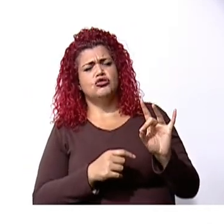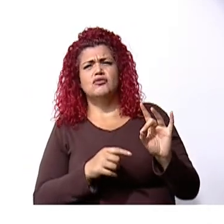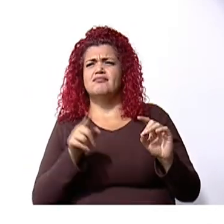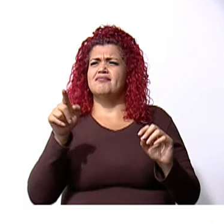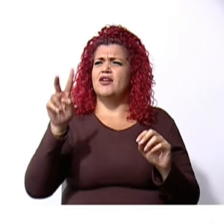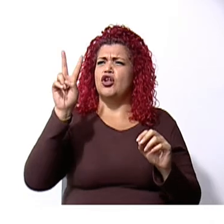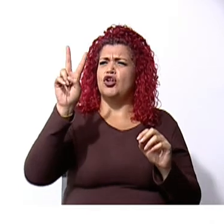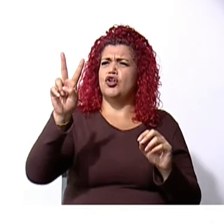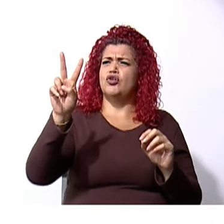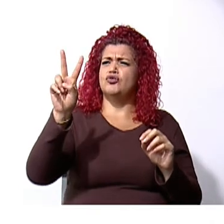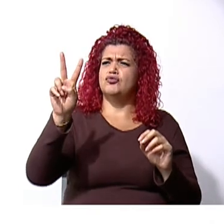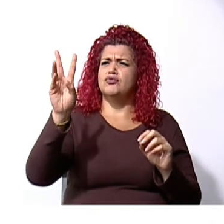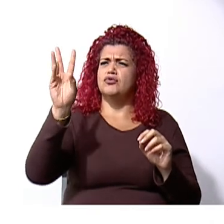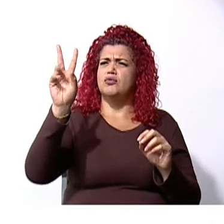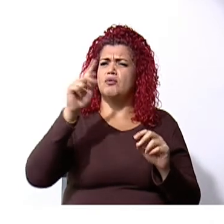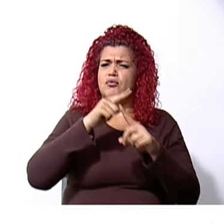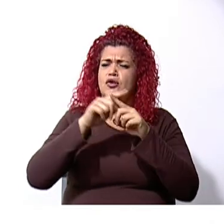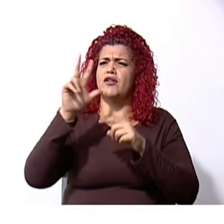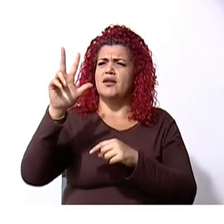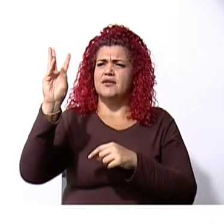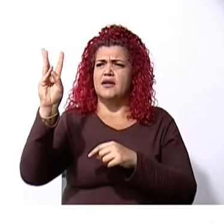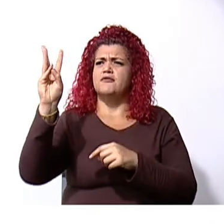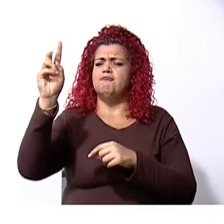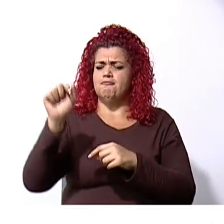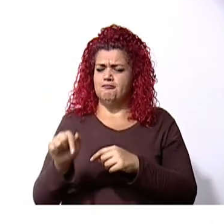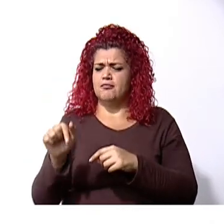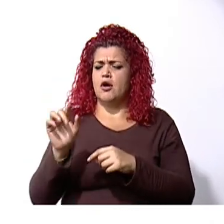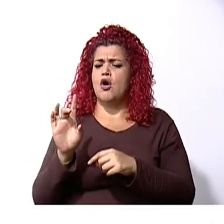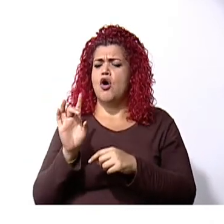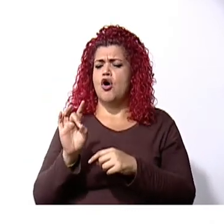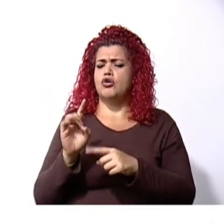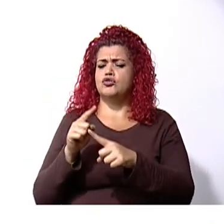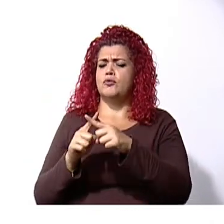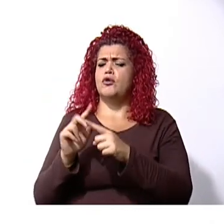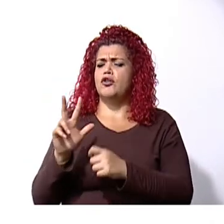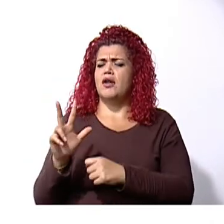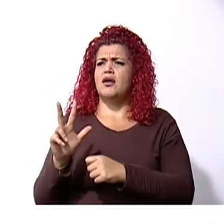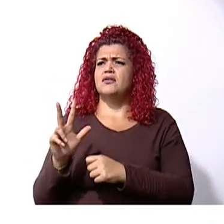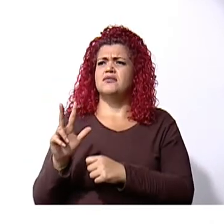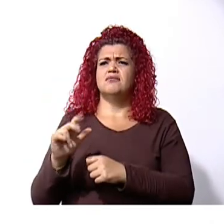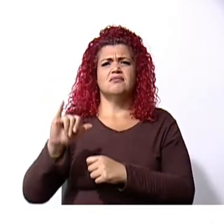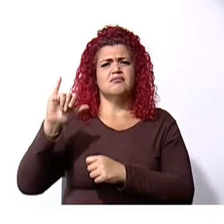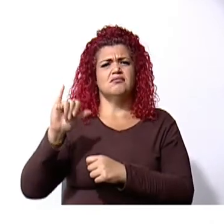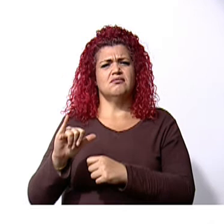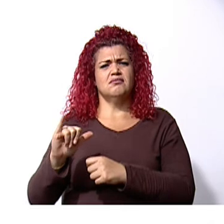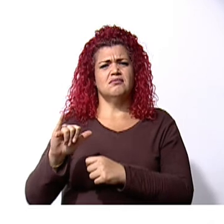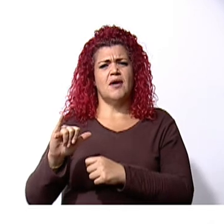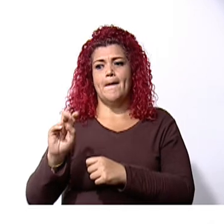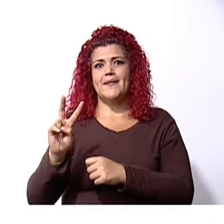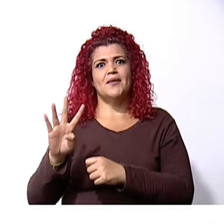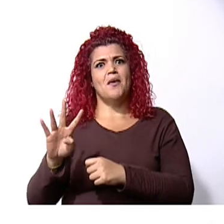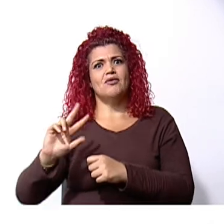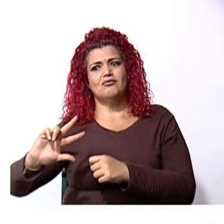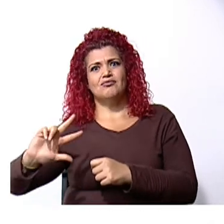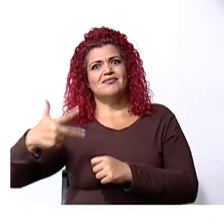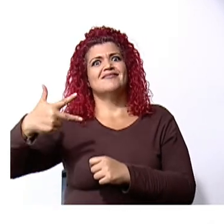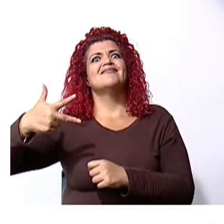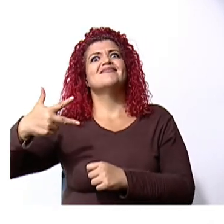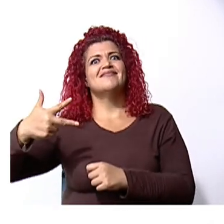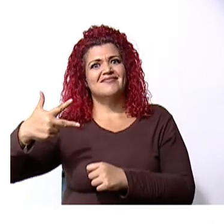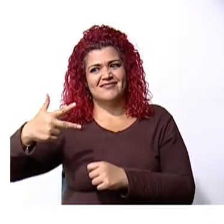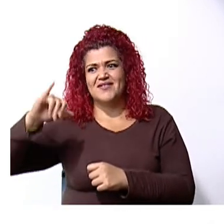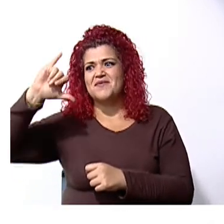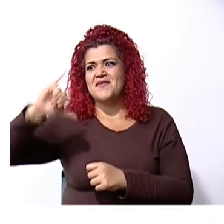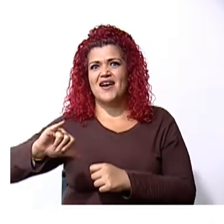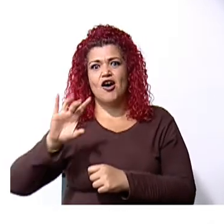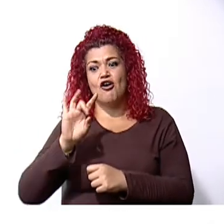dicen ustedes? Claro, ¿verdad? El perímetro del cuadrado 2 es el triple del cuadrado 1.